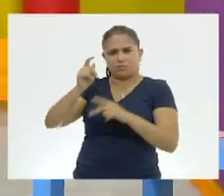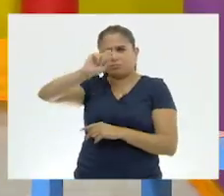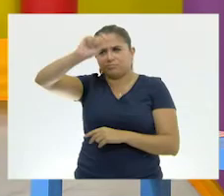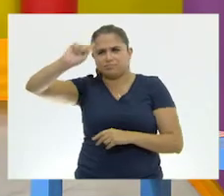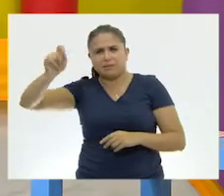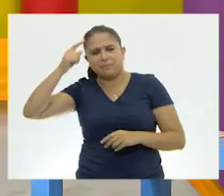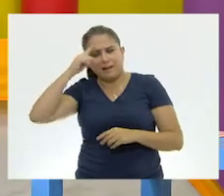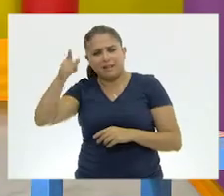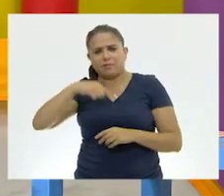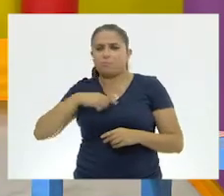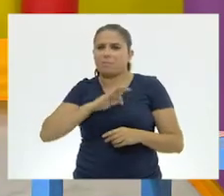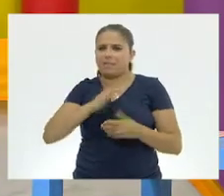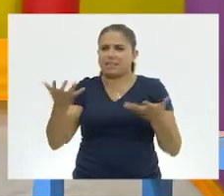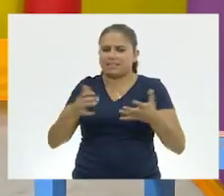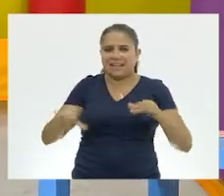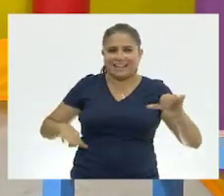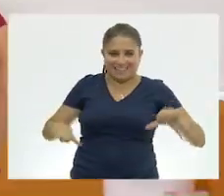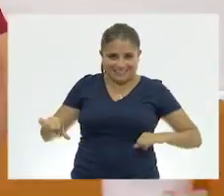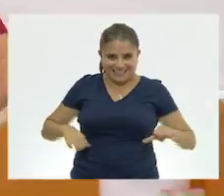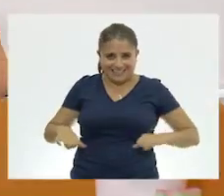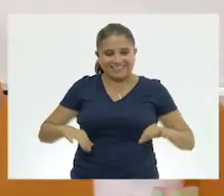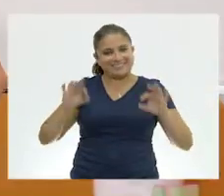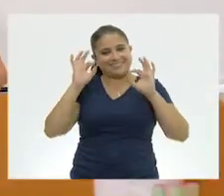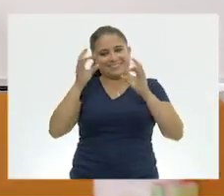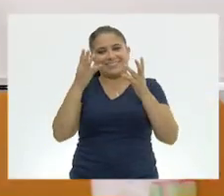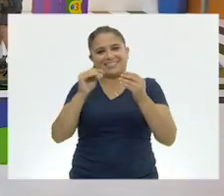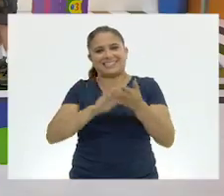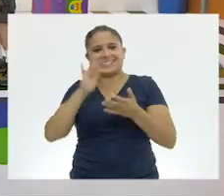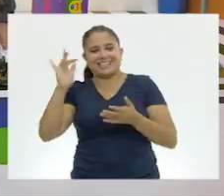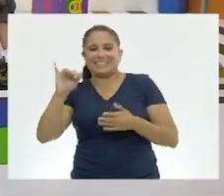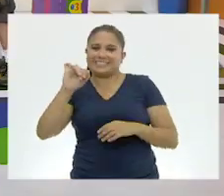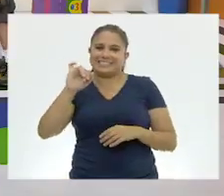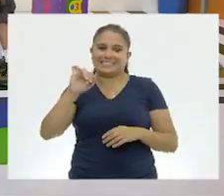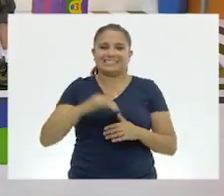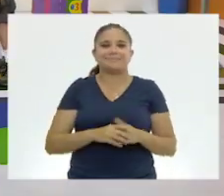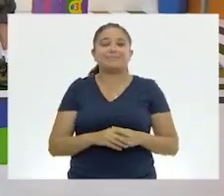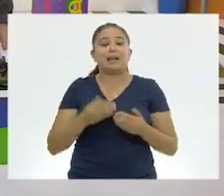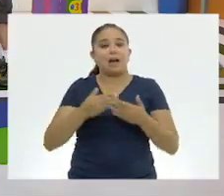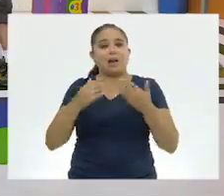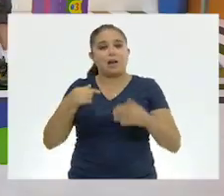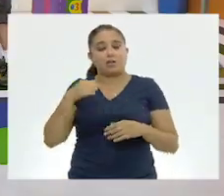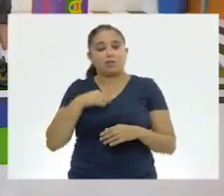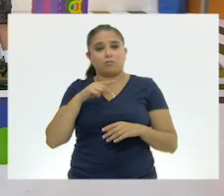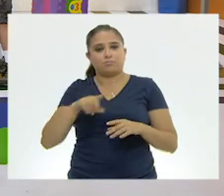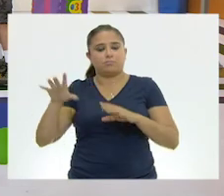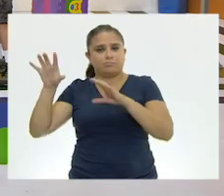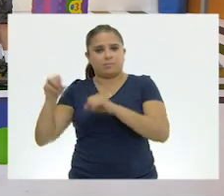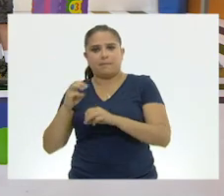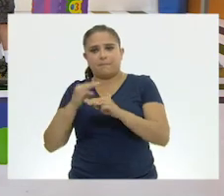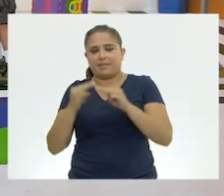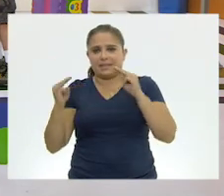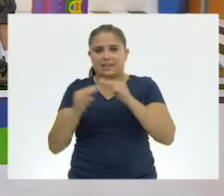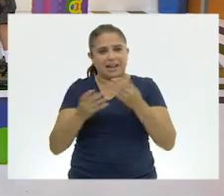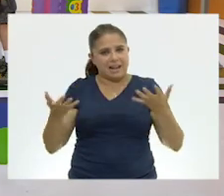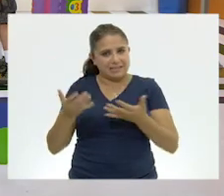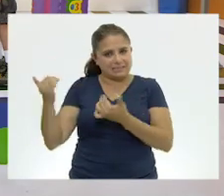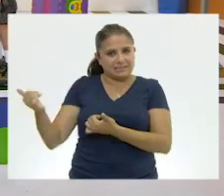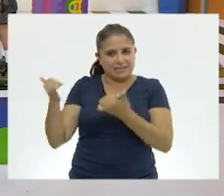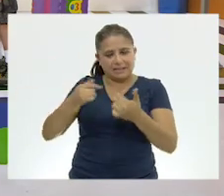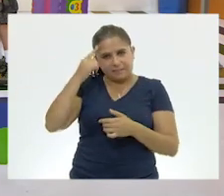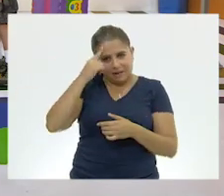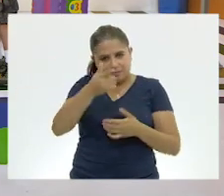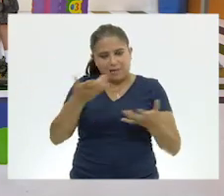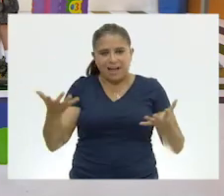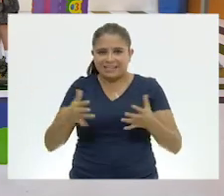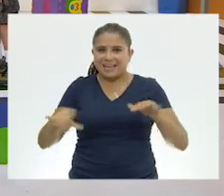que tú y yo también podamos hacer la actividad. ¡Excelente! ¡Muchas gracias, sí! Yo mientras voy por un material que les traje para que puedan